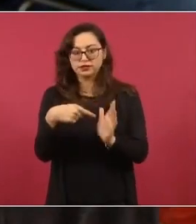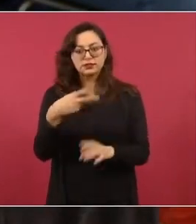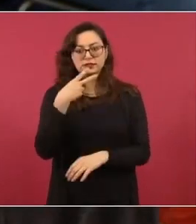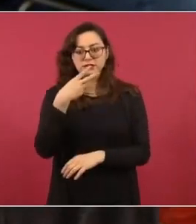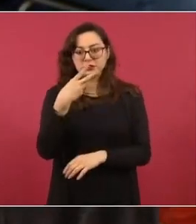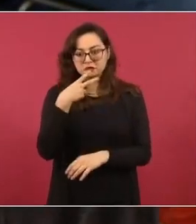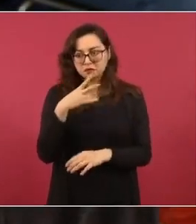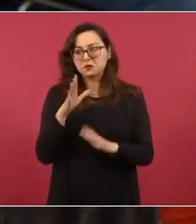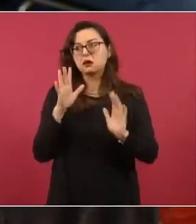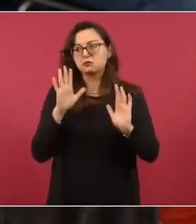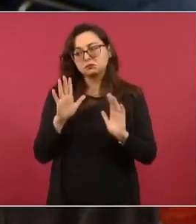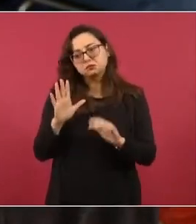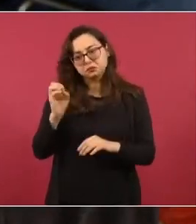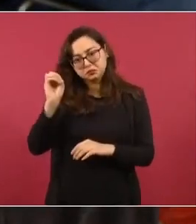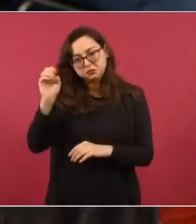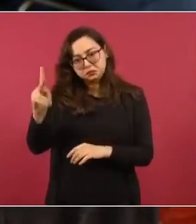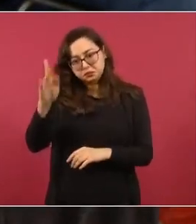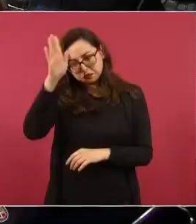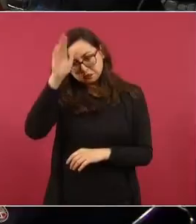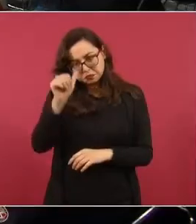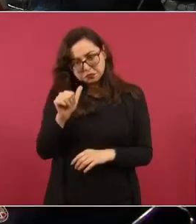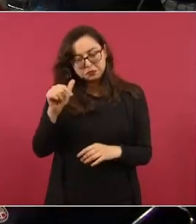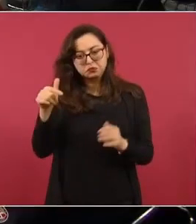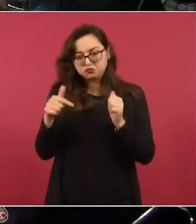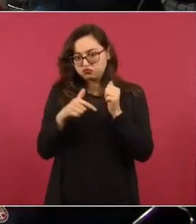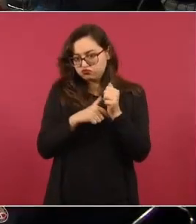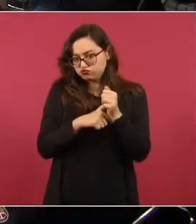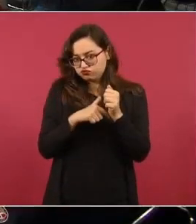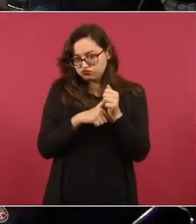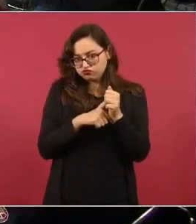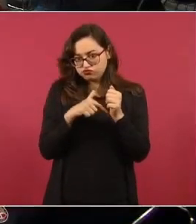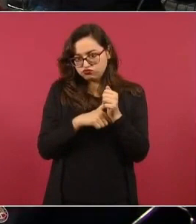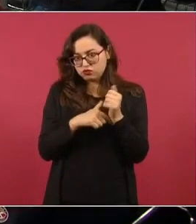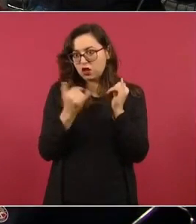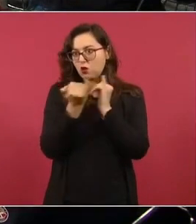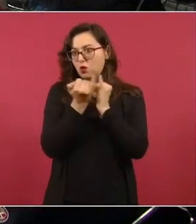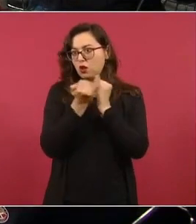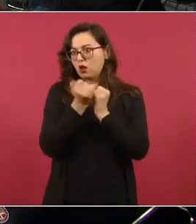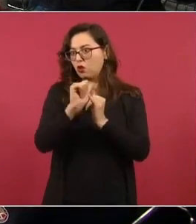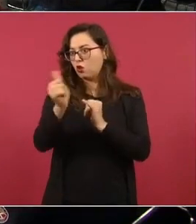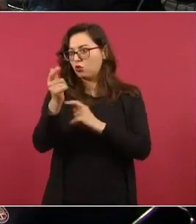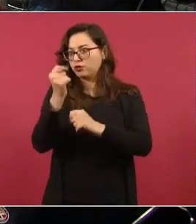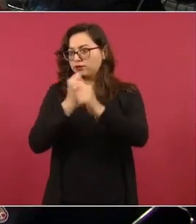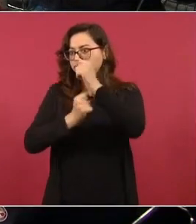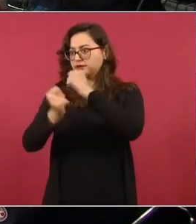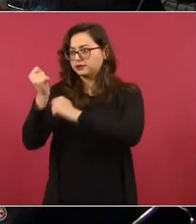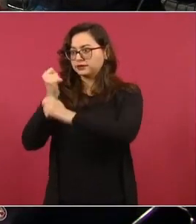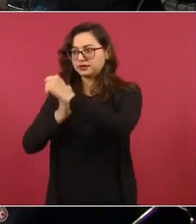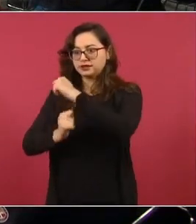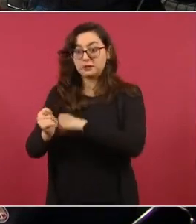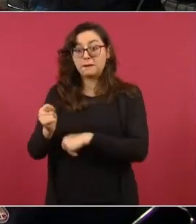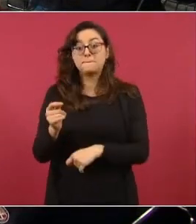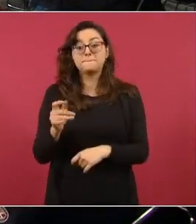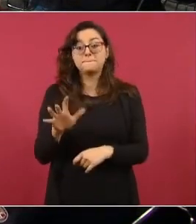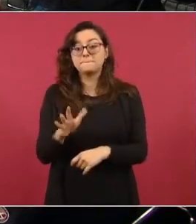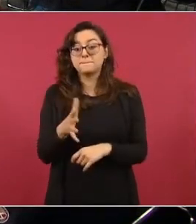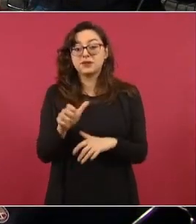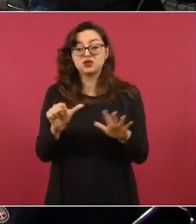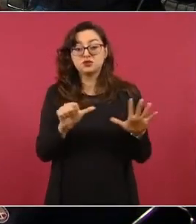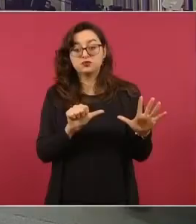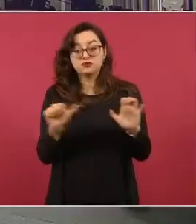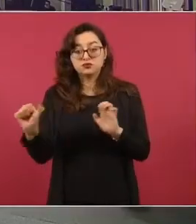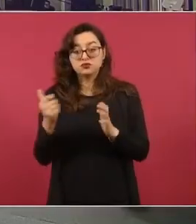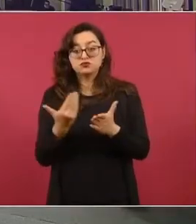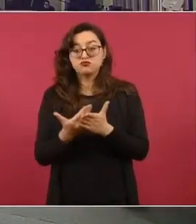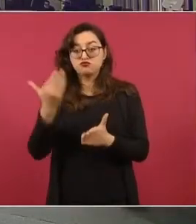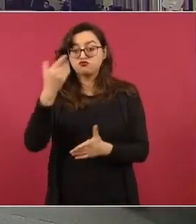algunos otros comercios no exhiben estos productos. Existen alrededor de 600 amparos después